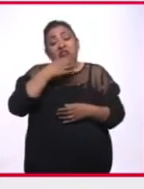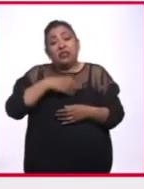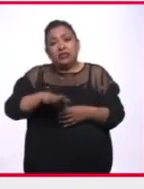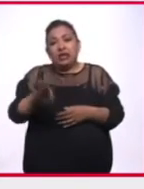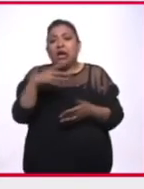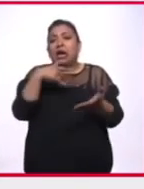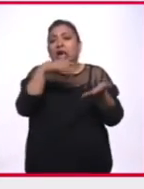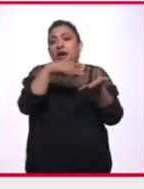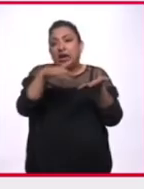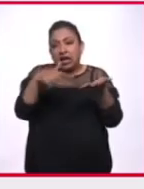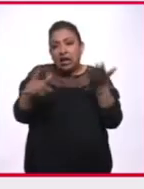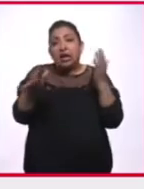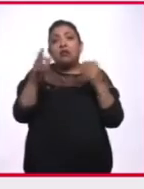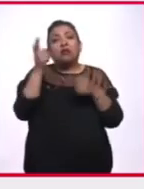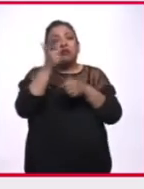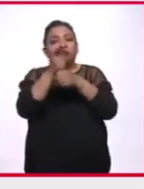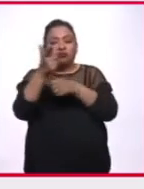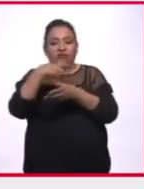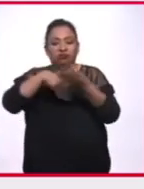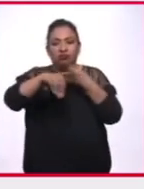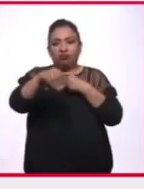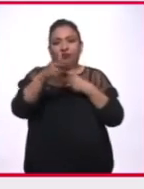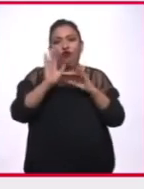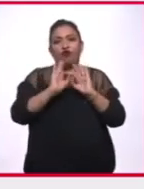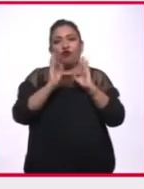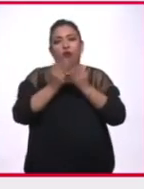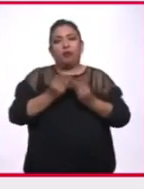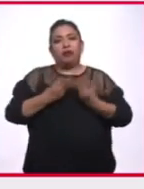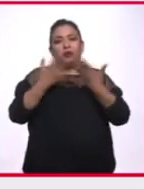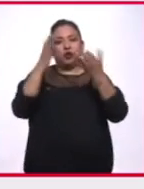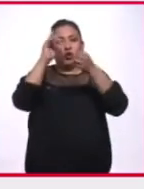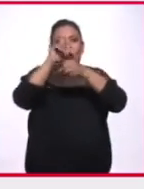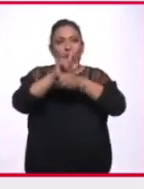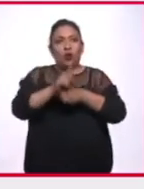leer y para identificarnos con esta manifestación cultural que nos llega a través de los libros.